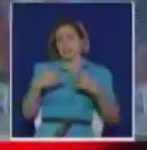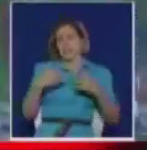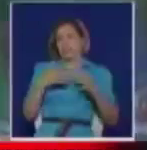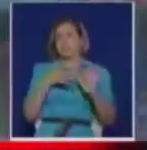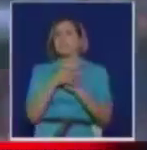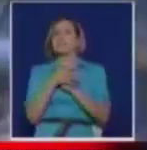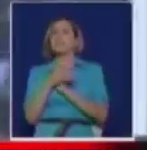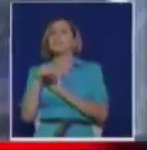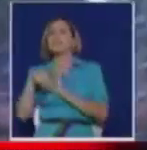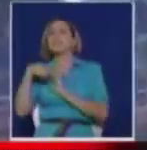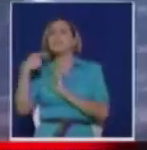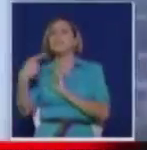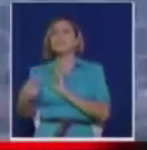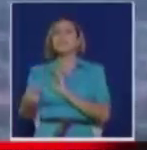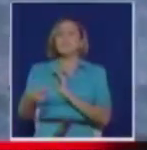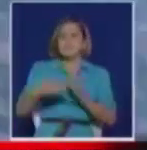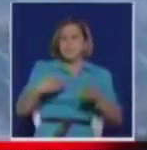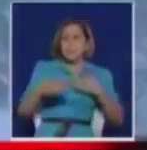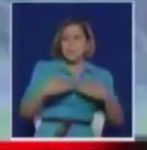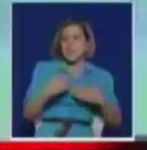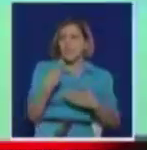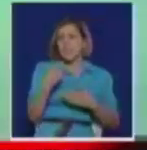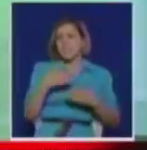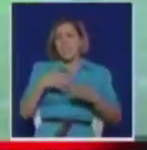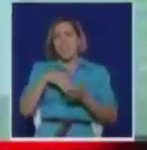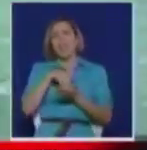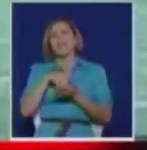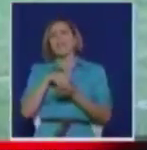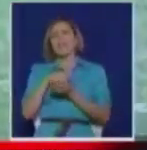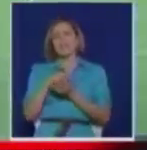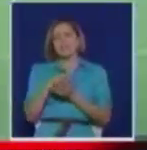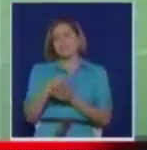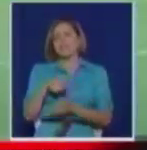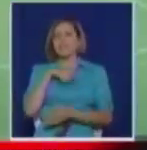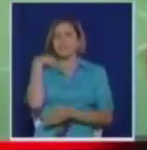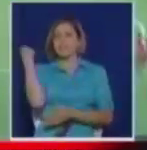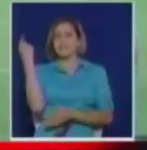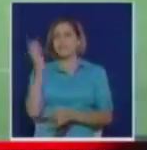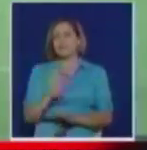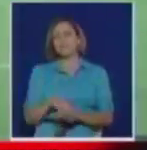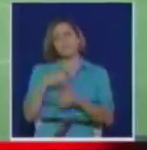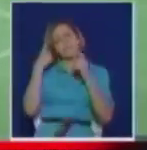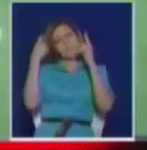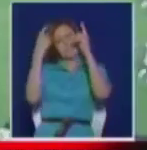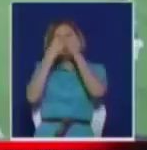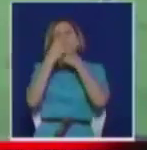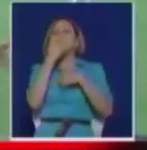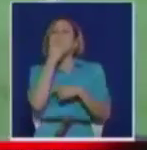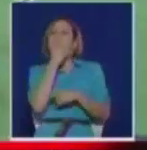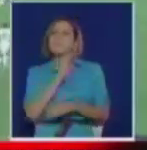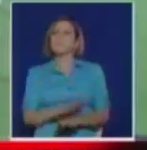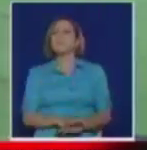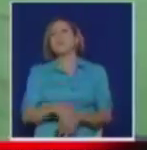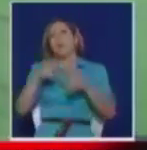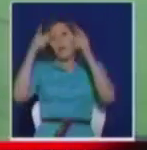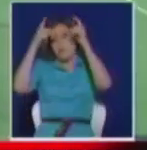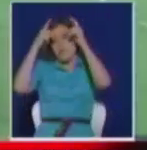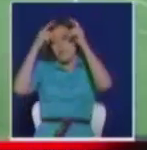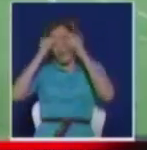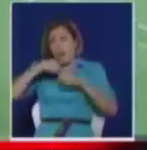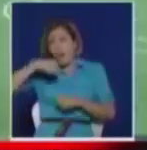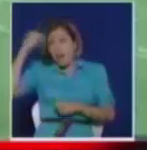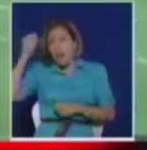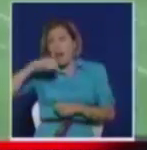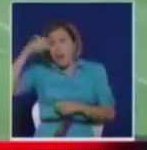tenía la pelota pero que no tenía mucho punch, se vio más debilitado. Quedan varias reflexiones. Una de ellas, que todavía América no gana